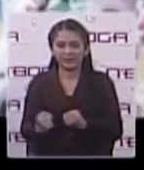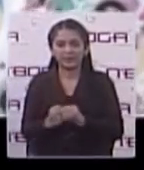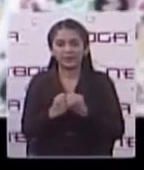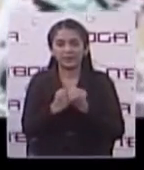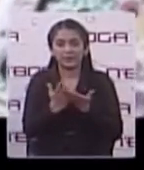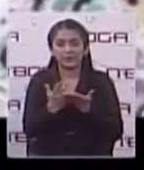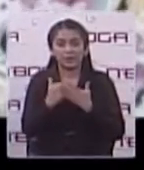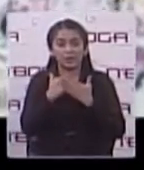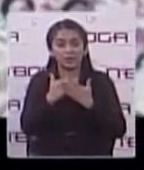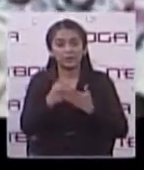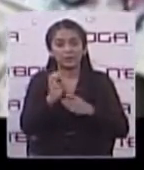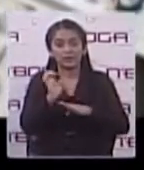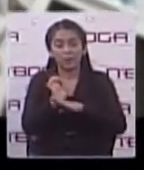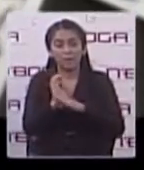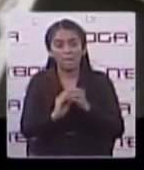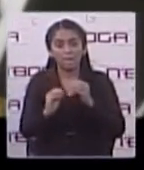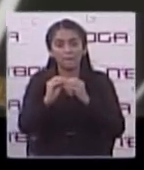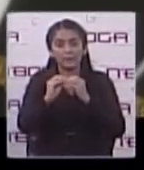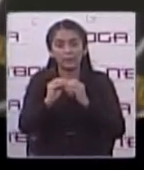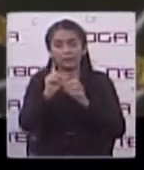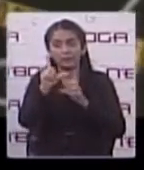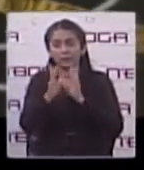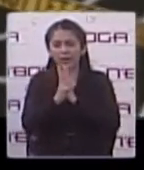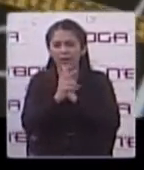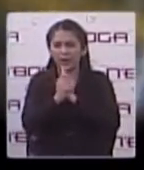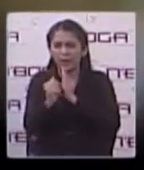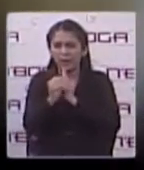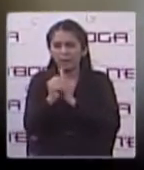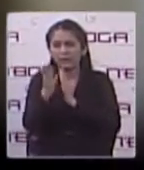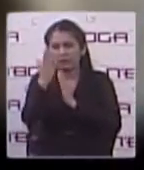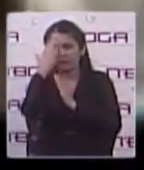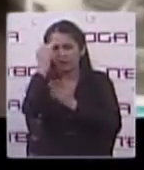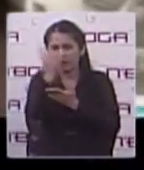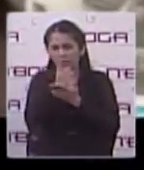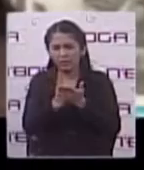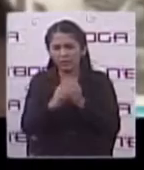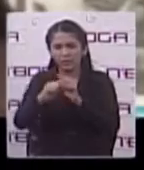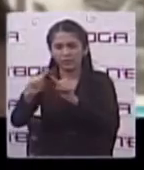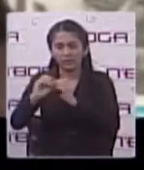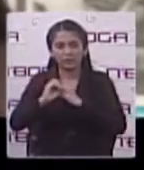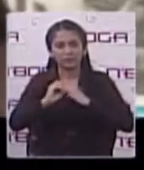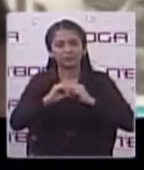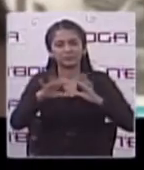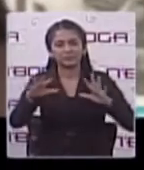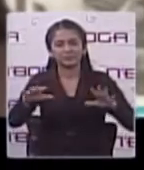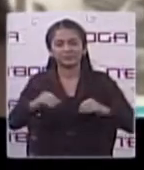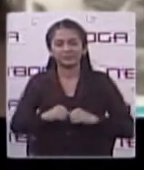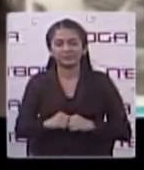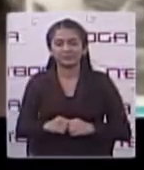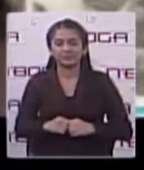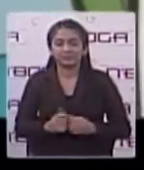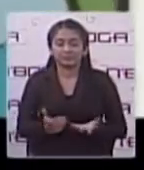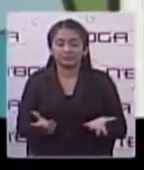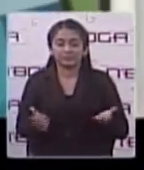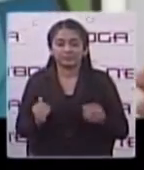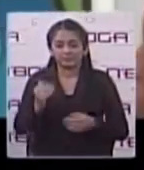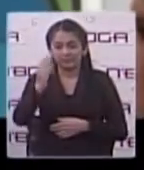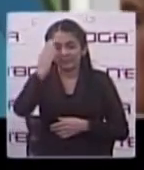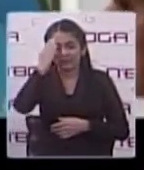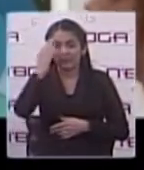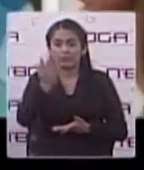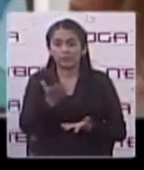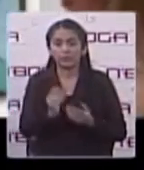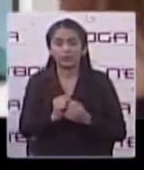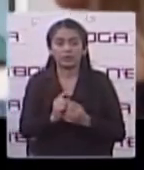al Ecuador a través de sus talentos como un país de diseño. Es algo que nosotros consideramos que como formato aporta mucho